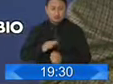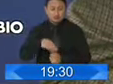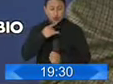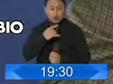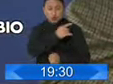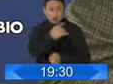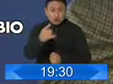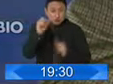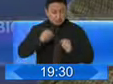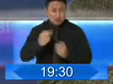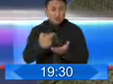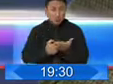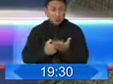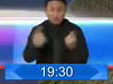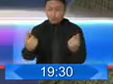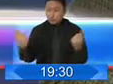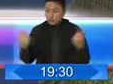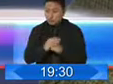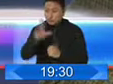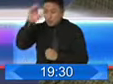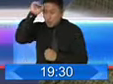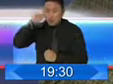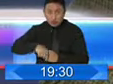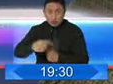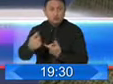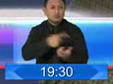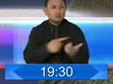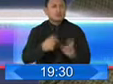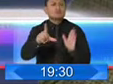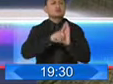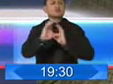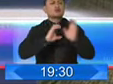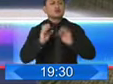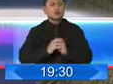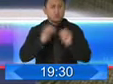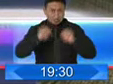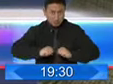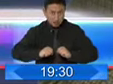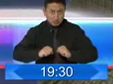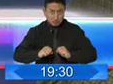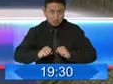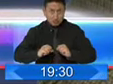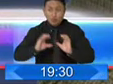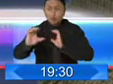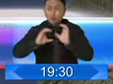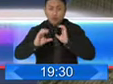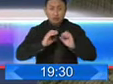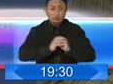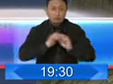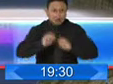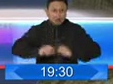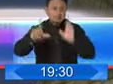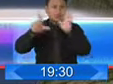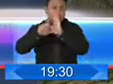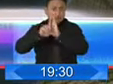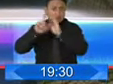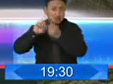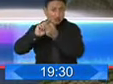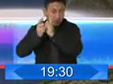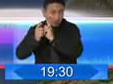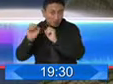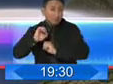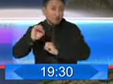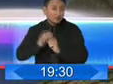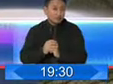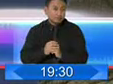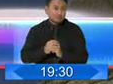ustedes se reúnan conmigo y me den sus opiniones acerca de la ley de comunicación y cambiaremos o la forma de